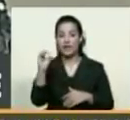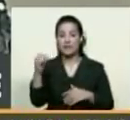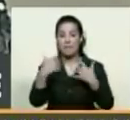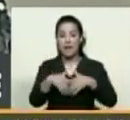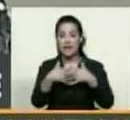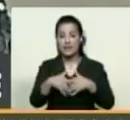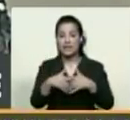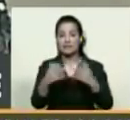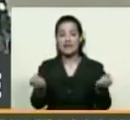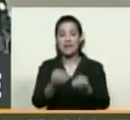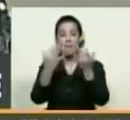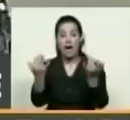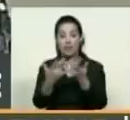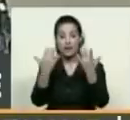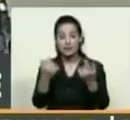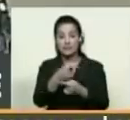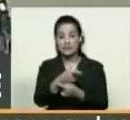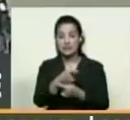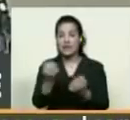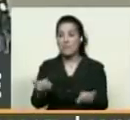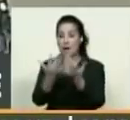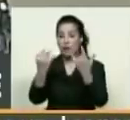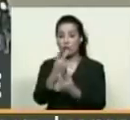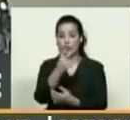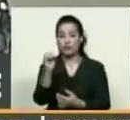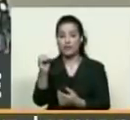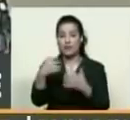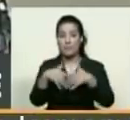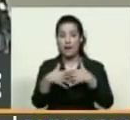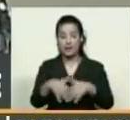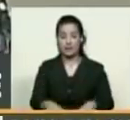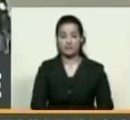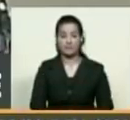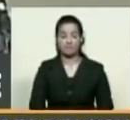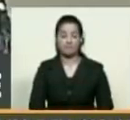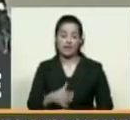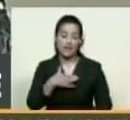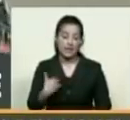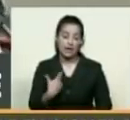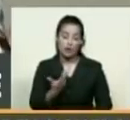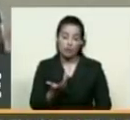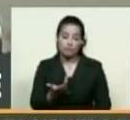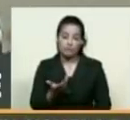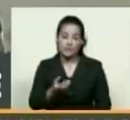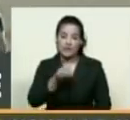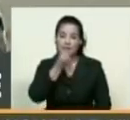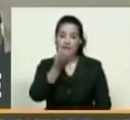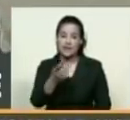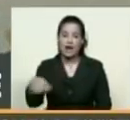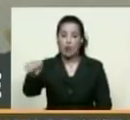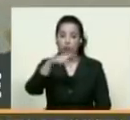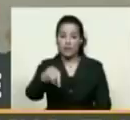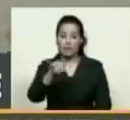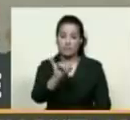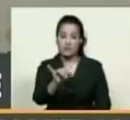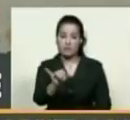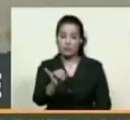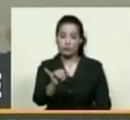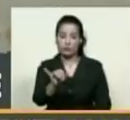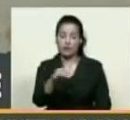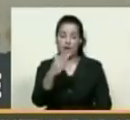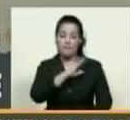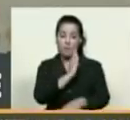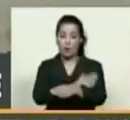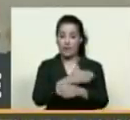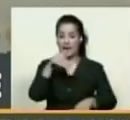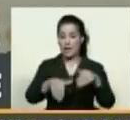fueron quemadas o destruidas. Yo quiero decirles aquí a todos ustedes que el Poder